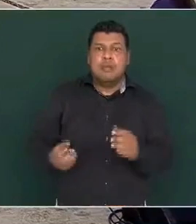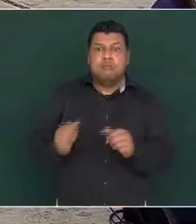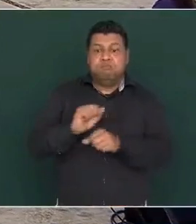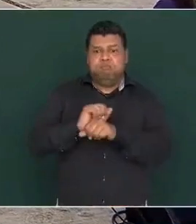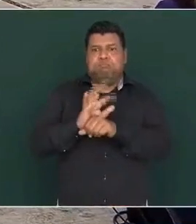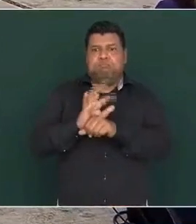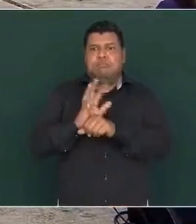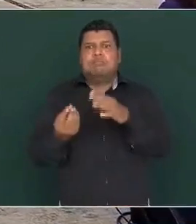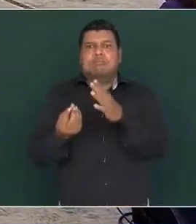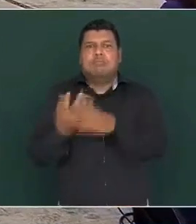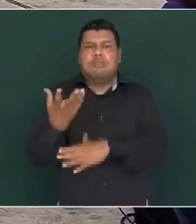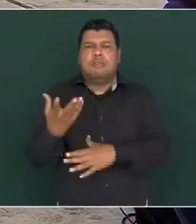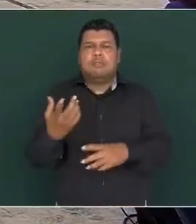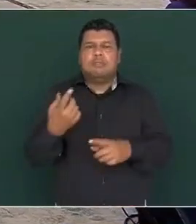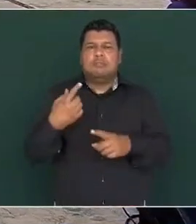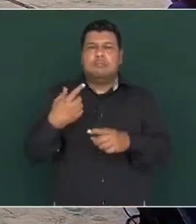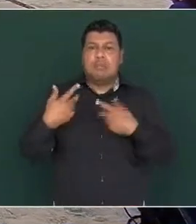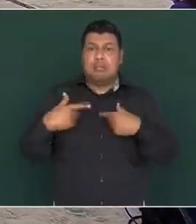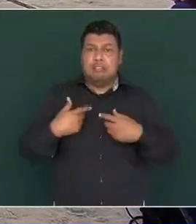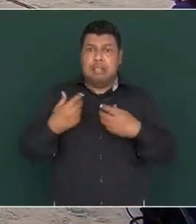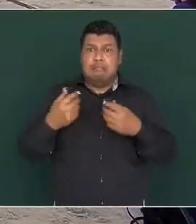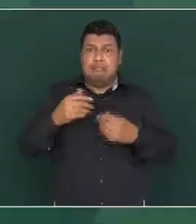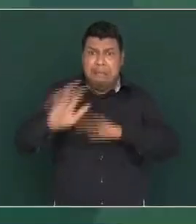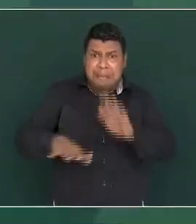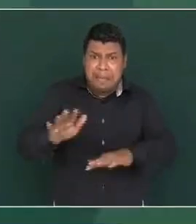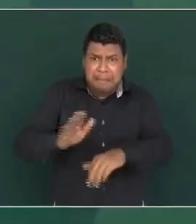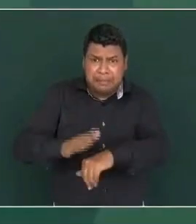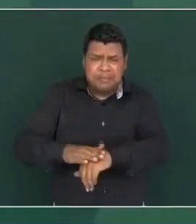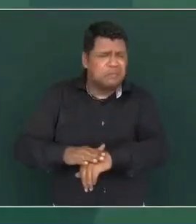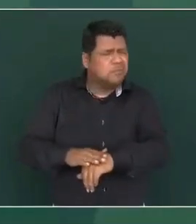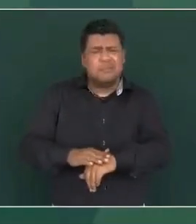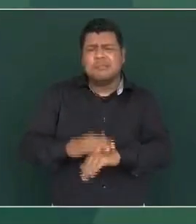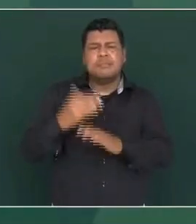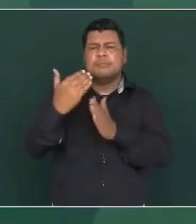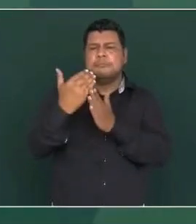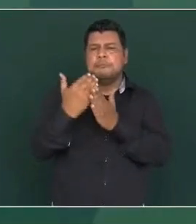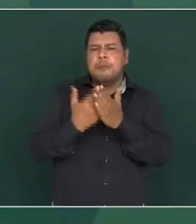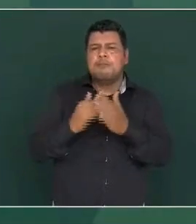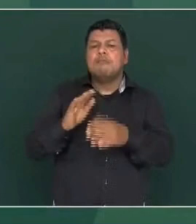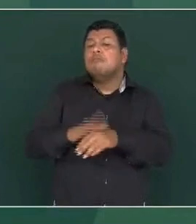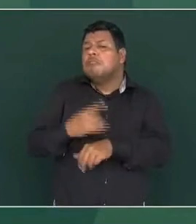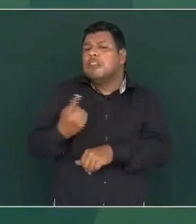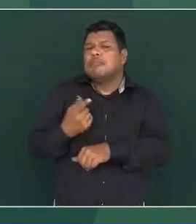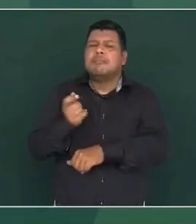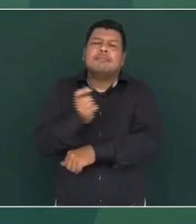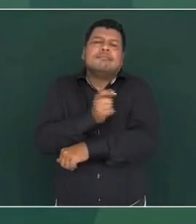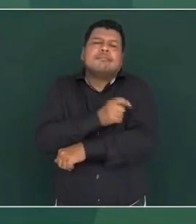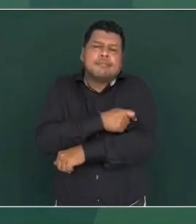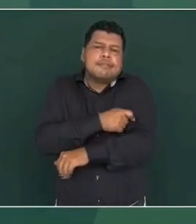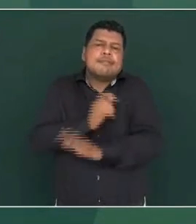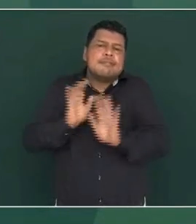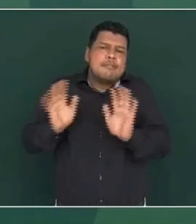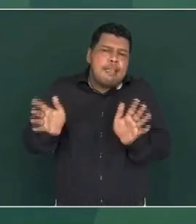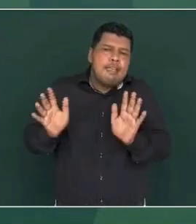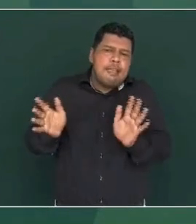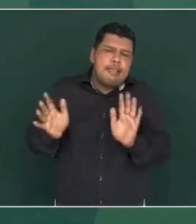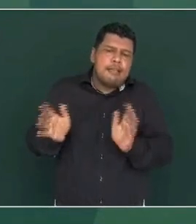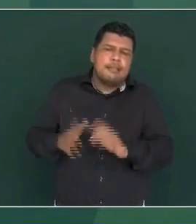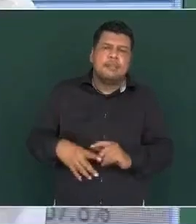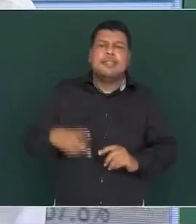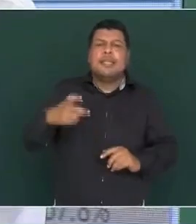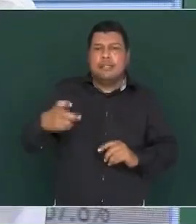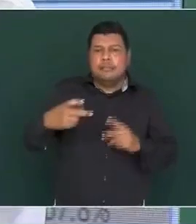pero menos fallecidos, porque ya estaban vacunados la mayoría de los mexicanos y